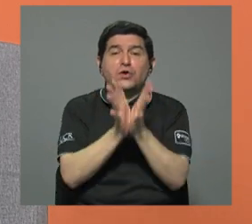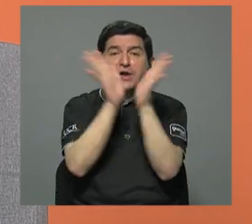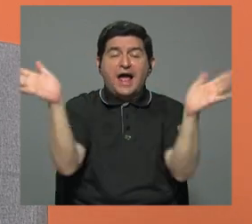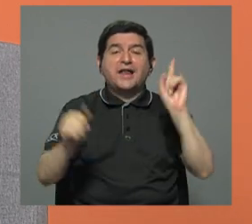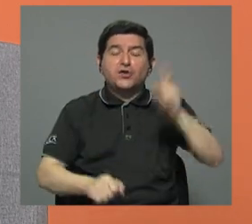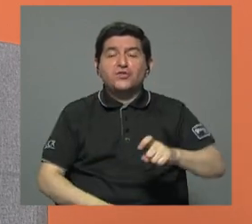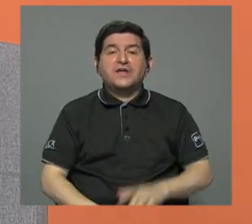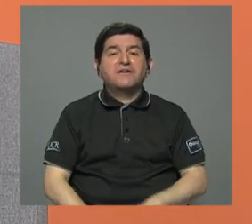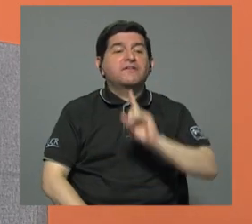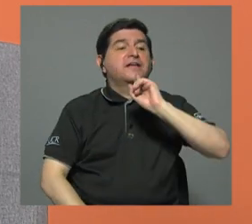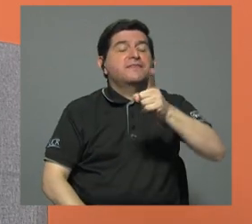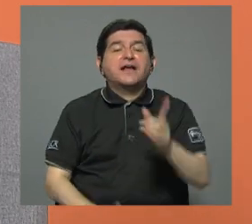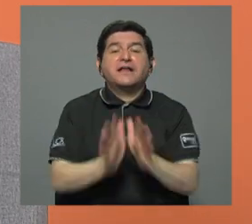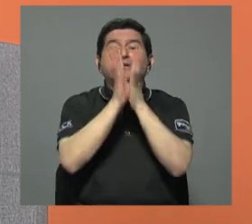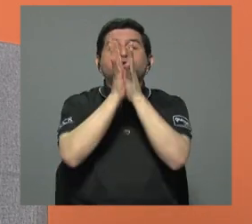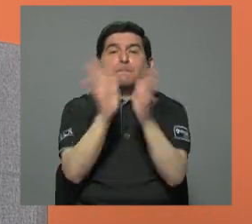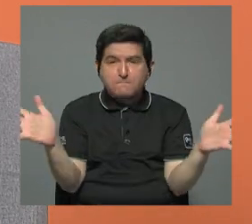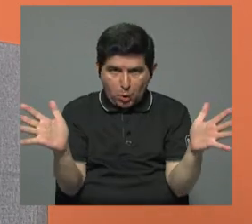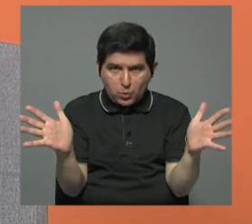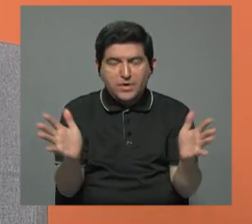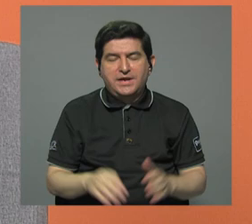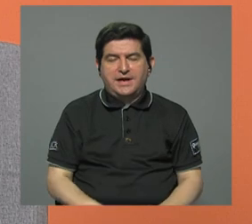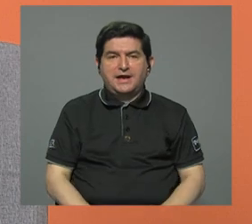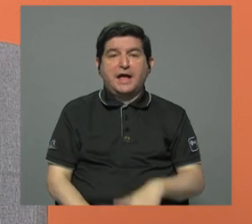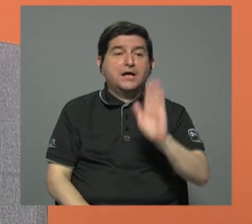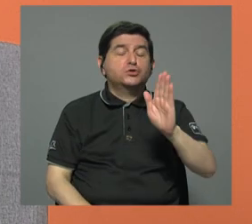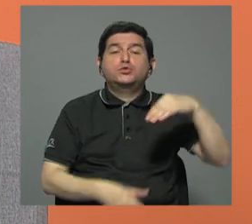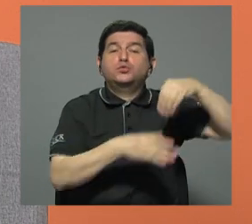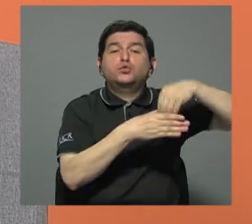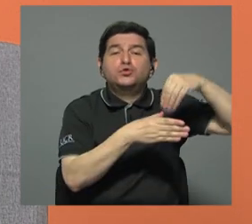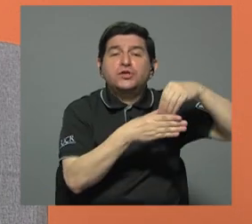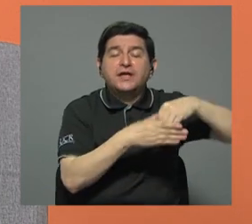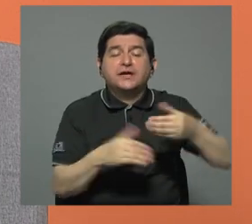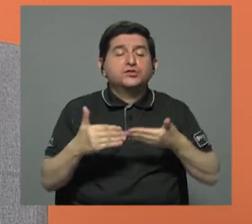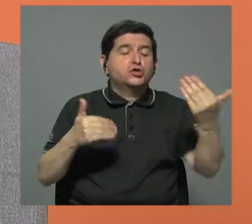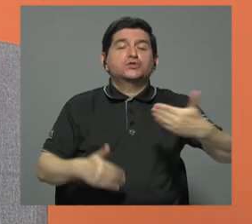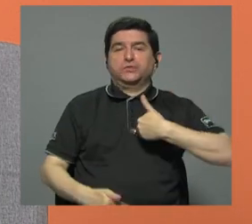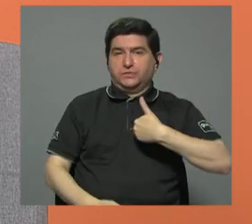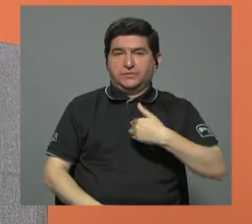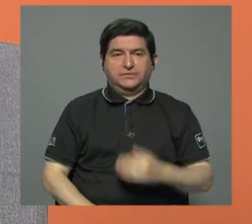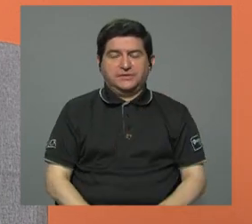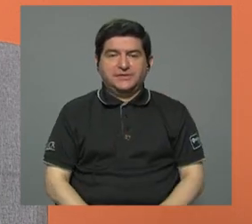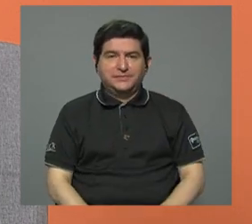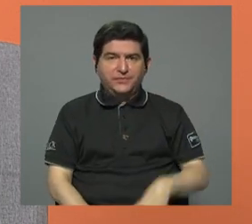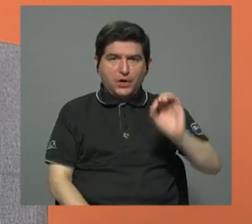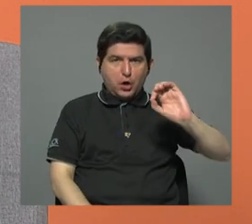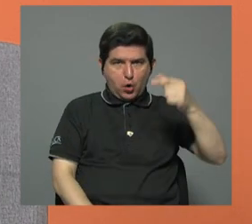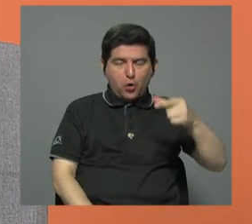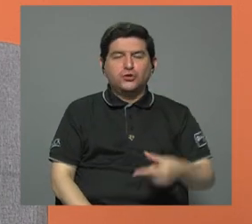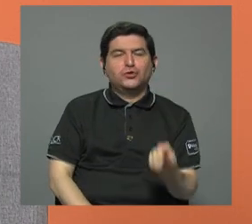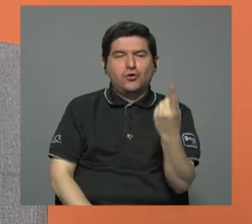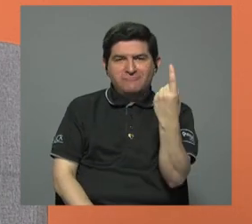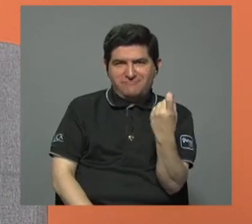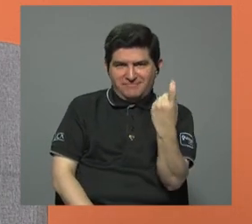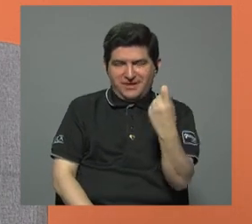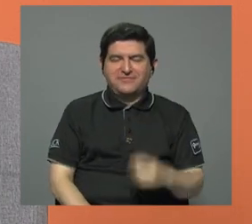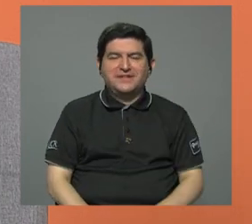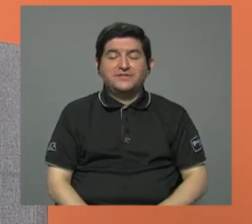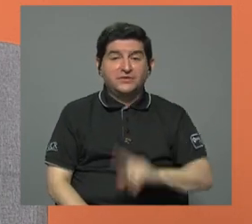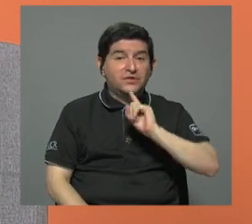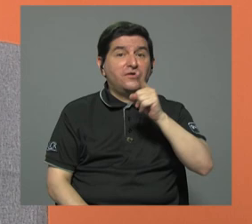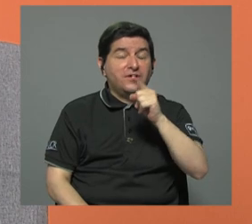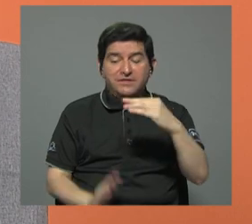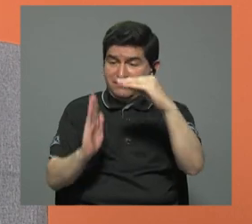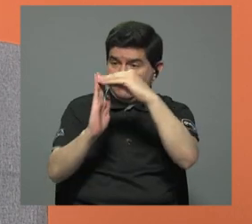a declarar públicamente, valga la redundancia, sobre sus ingresos y sus bienes, y justamente don Otto omitió dentro de la